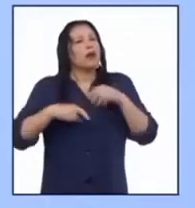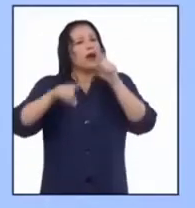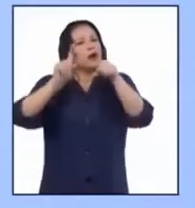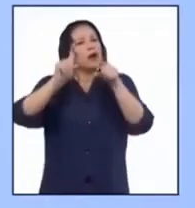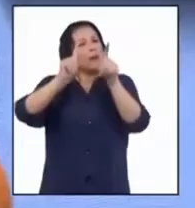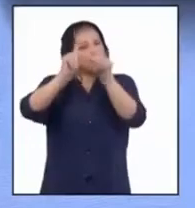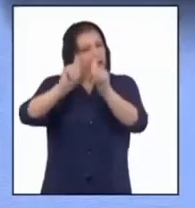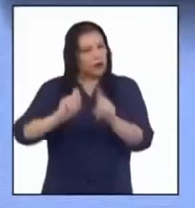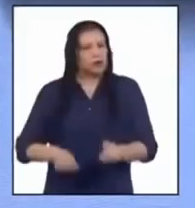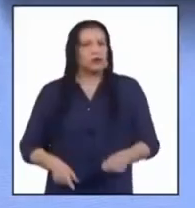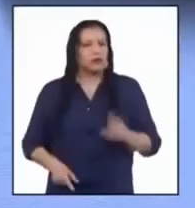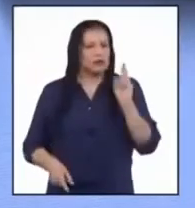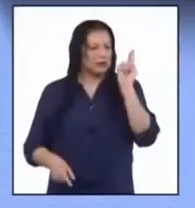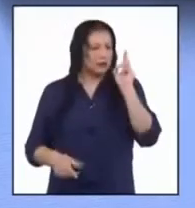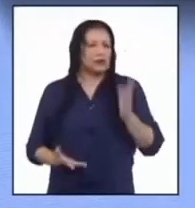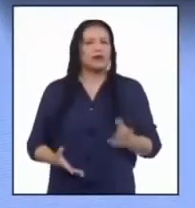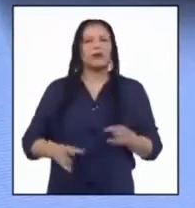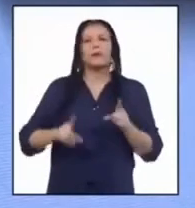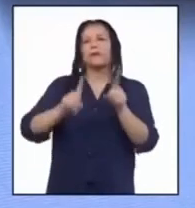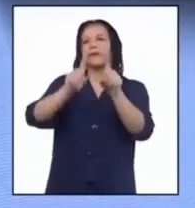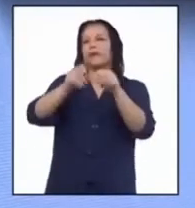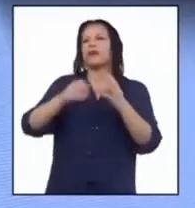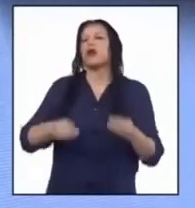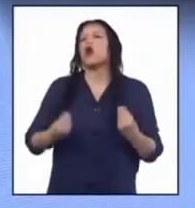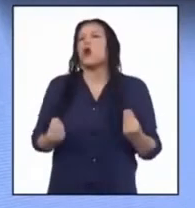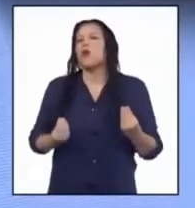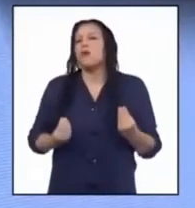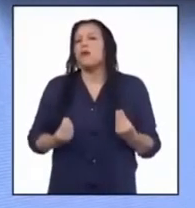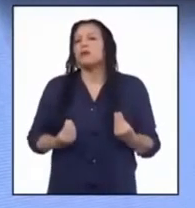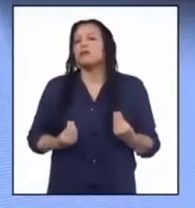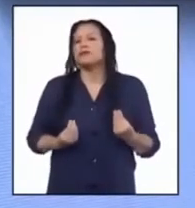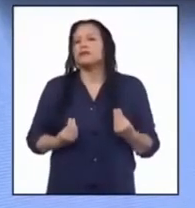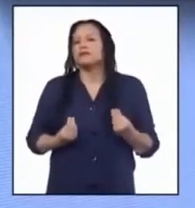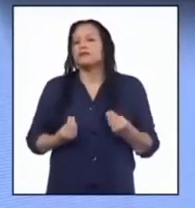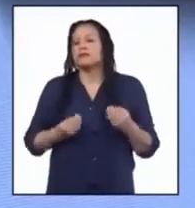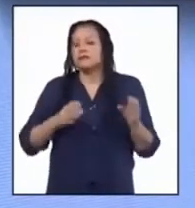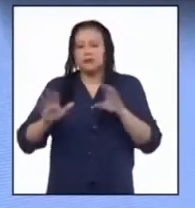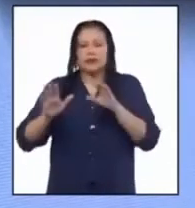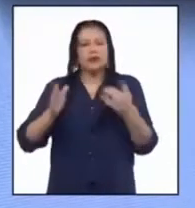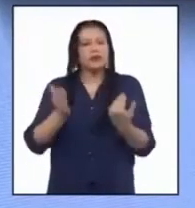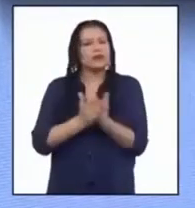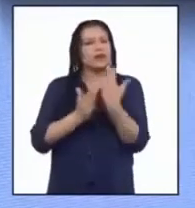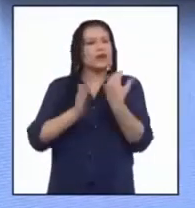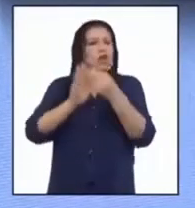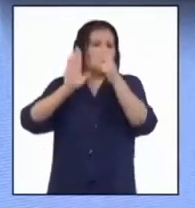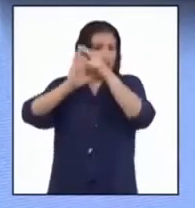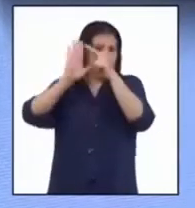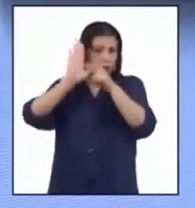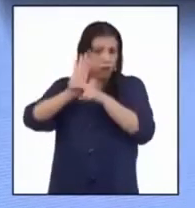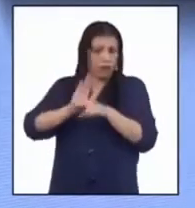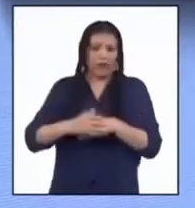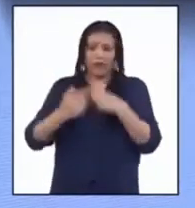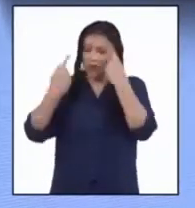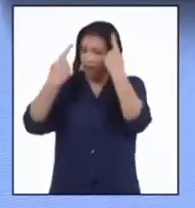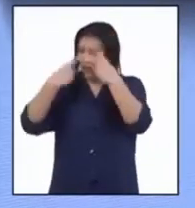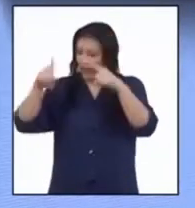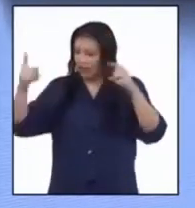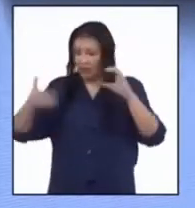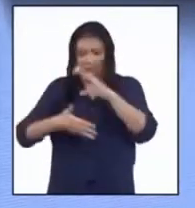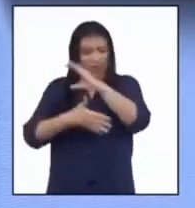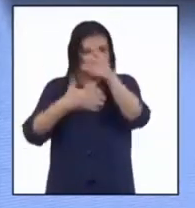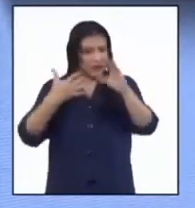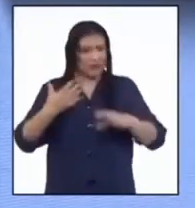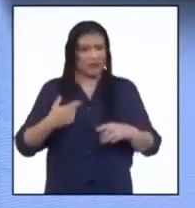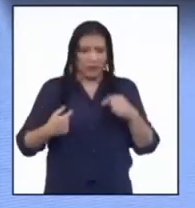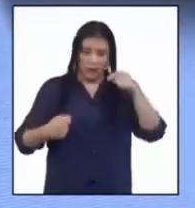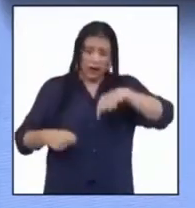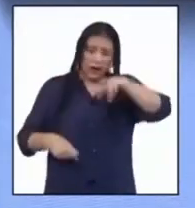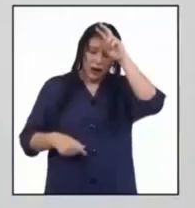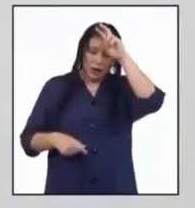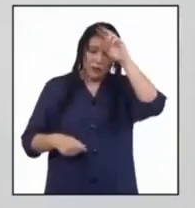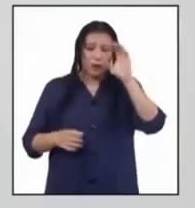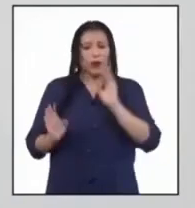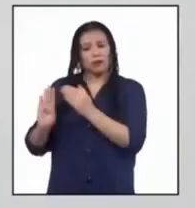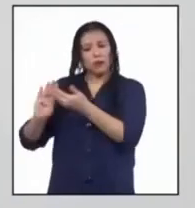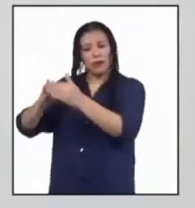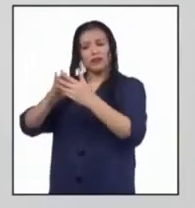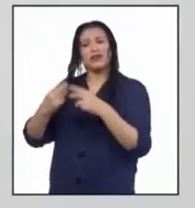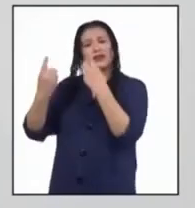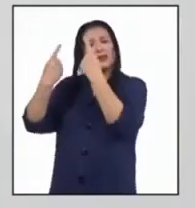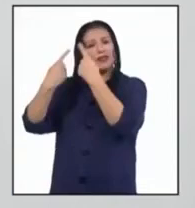nuestra profesora. ¿Cómo construir normas desde nuestras diferencias? Porque en nuestro país hay poblaciones muy distintas entre